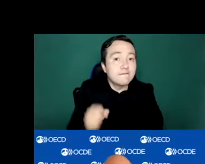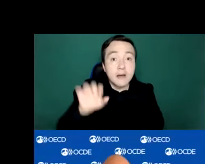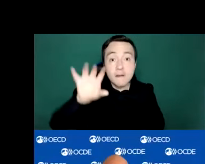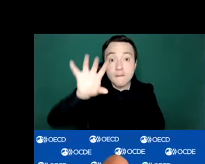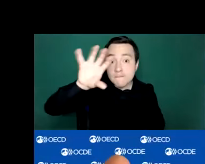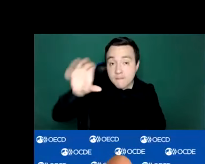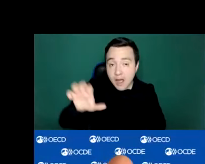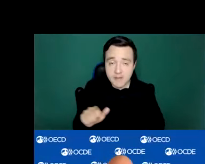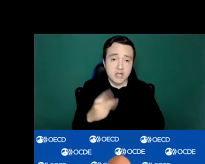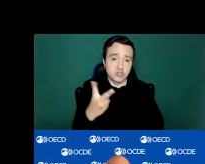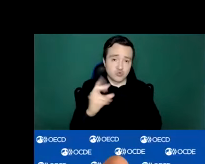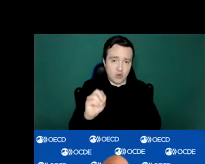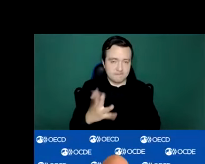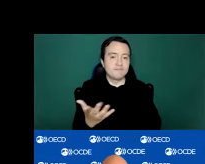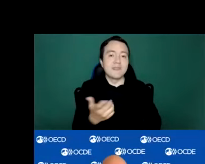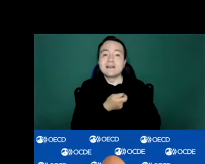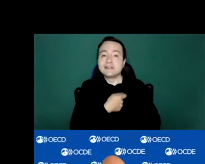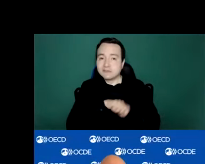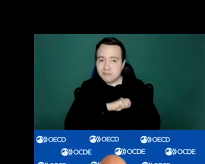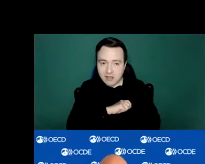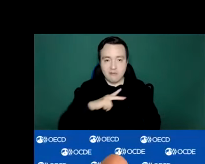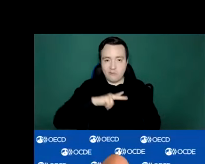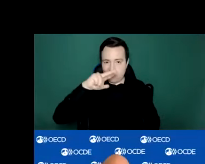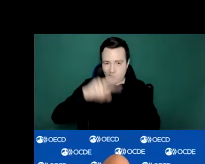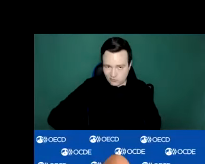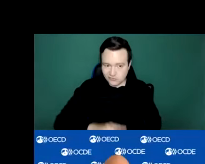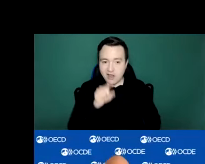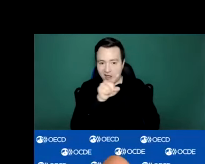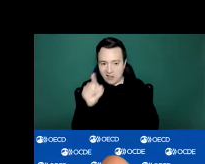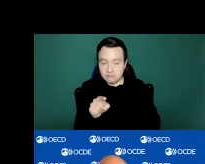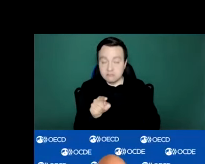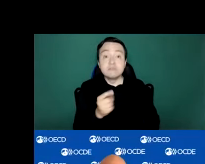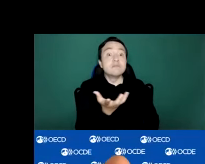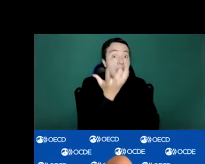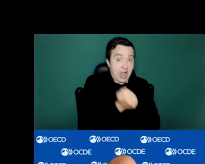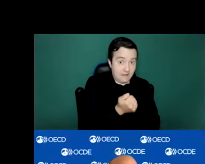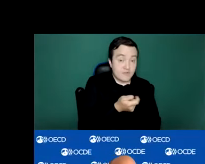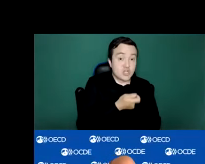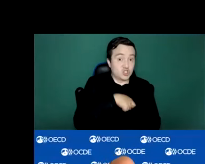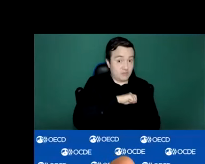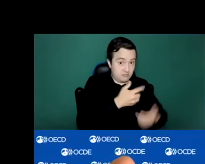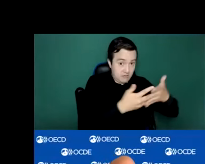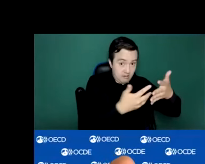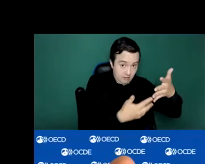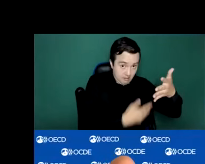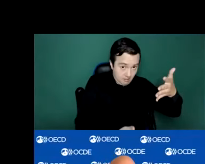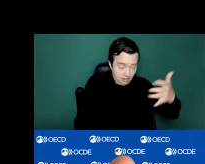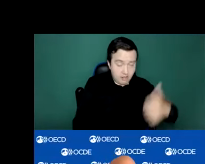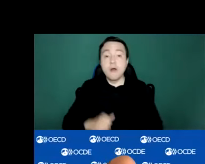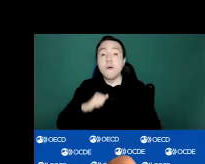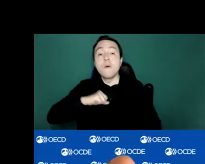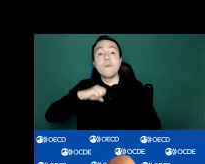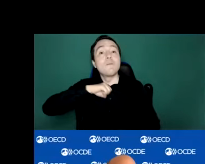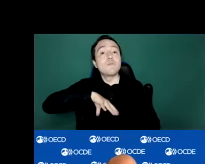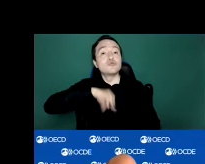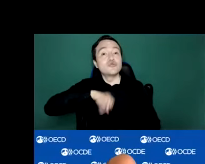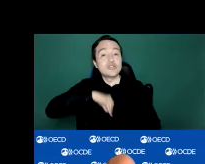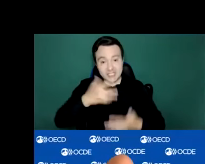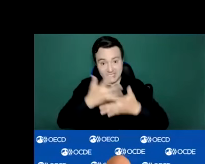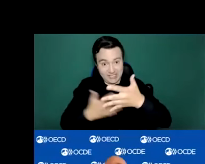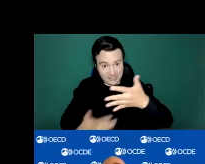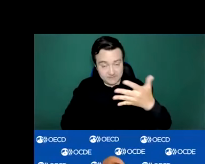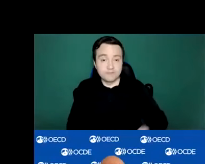Portugal. Vamos a tener cuestionarios en español y en portugués también, por supuesto en inglés y francés. Así que